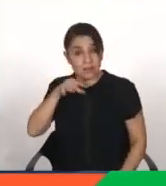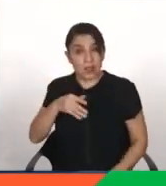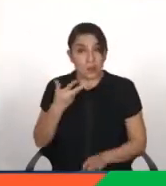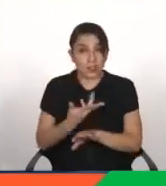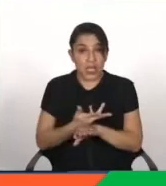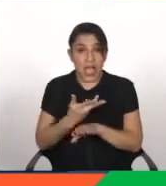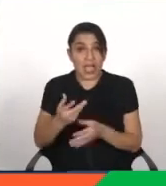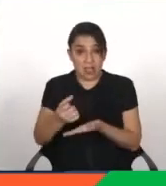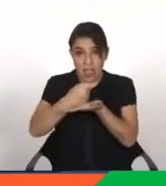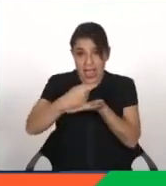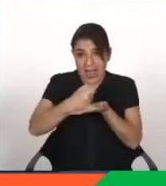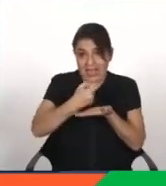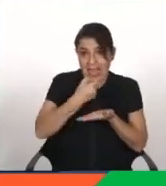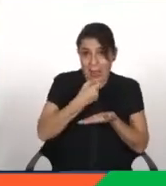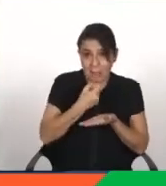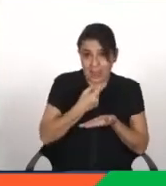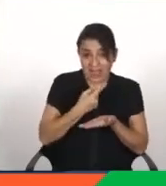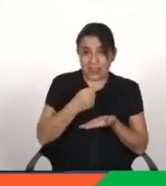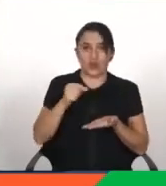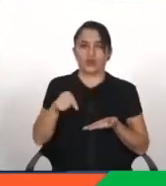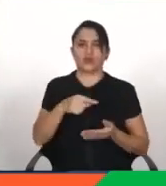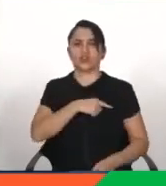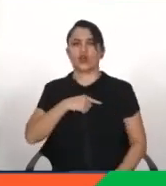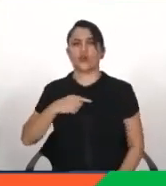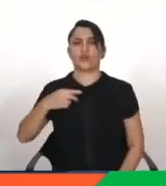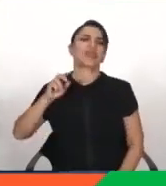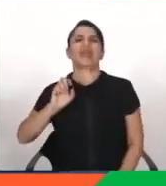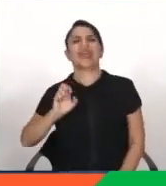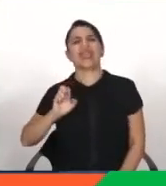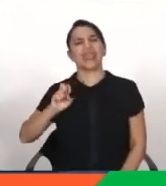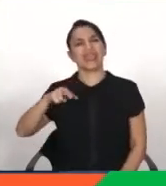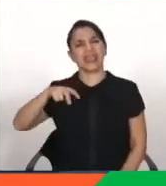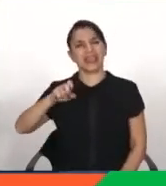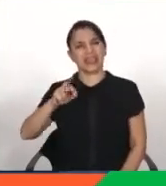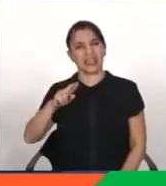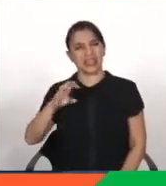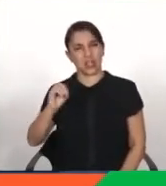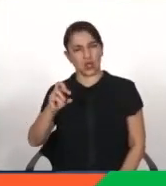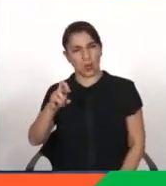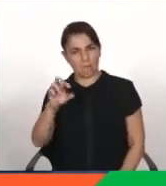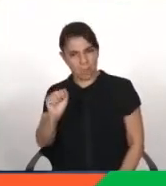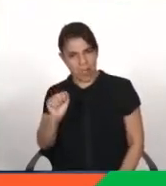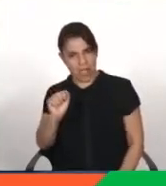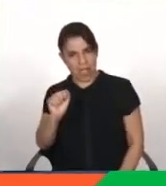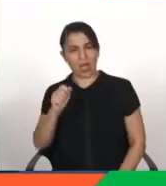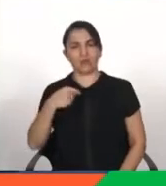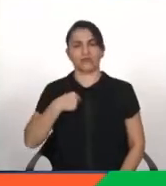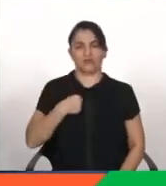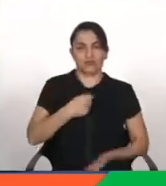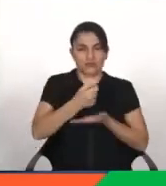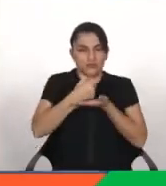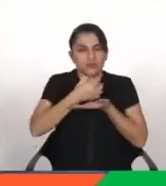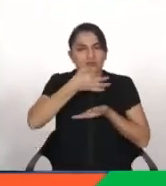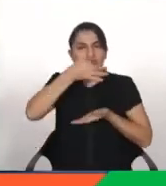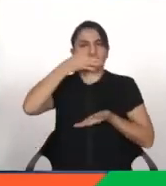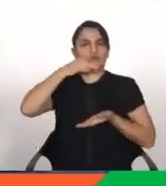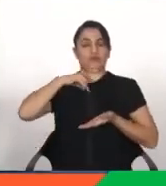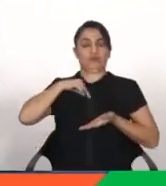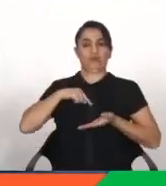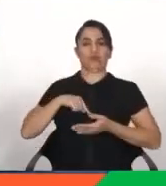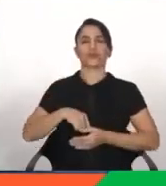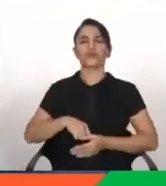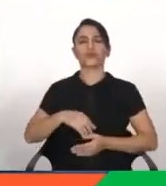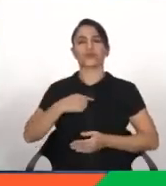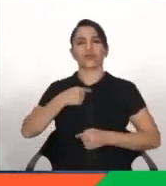un fármaco, por ejemplo, llamado L-DOPA, que es un fármaco que nuestro cerebro convierte en dopamina, que podemos revertir un poco efectos secundarios